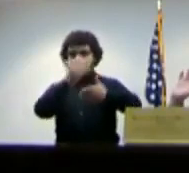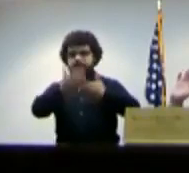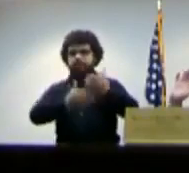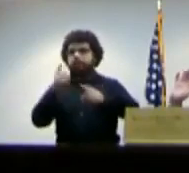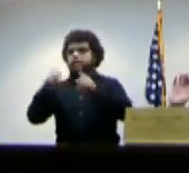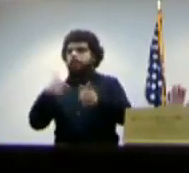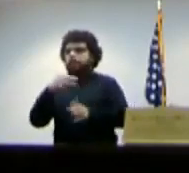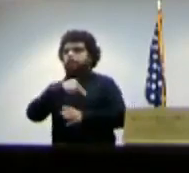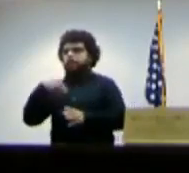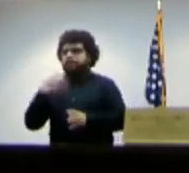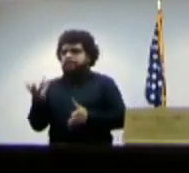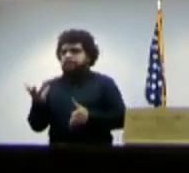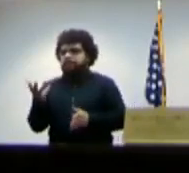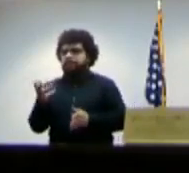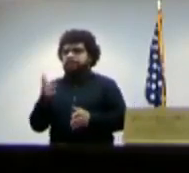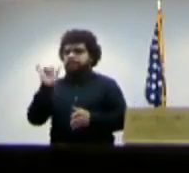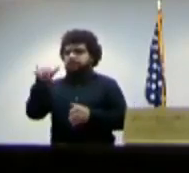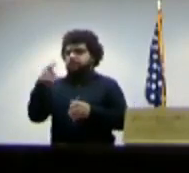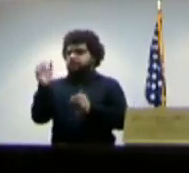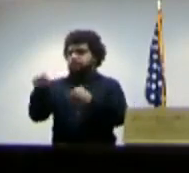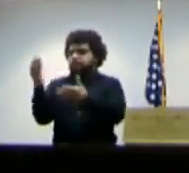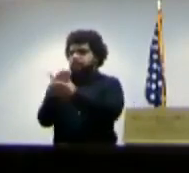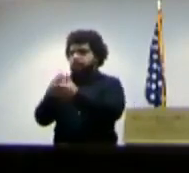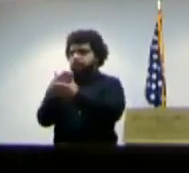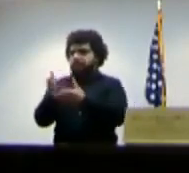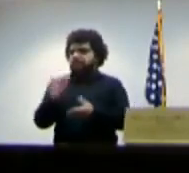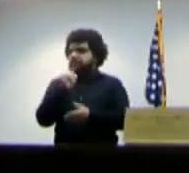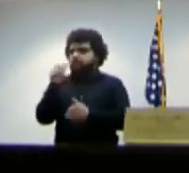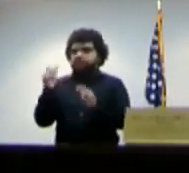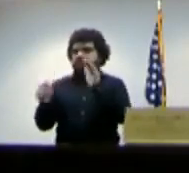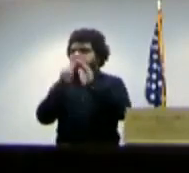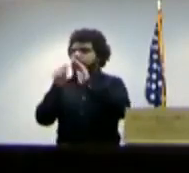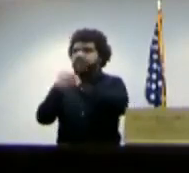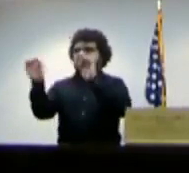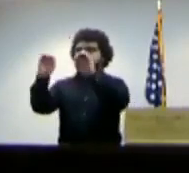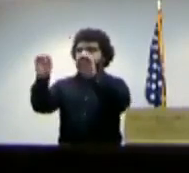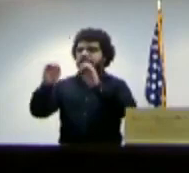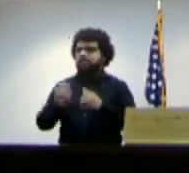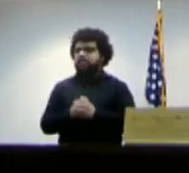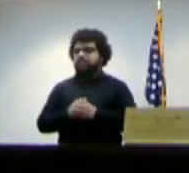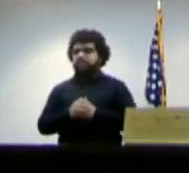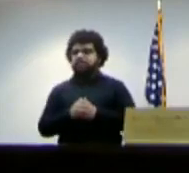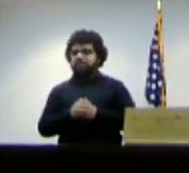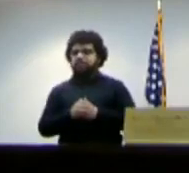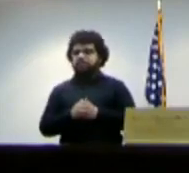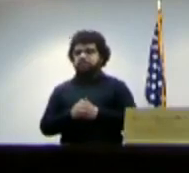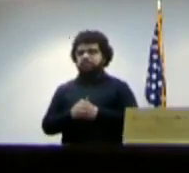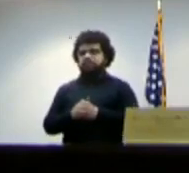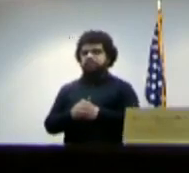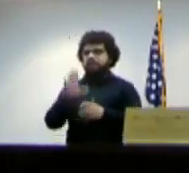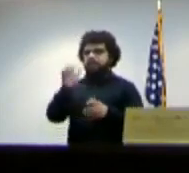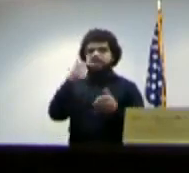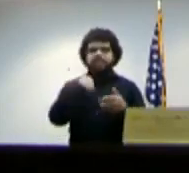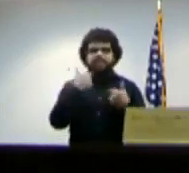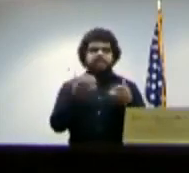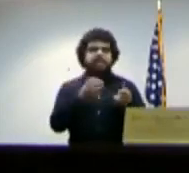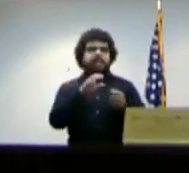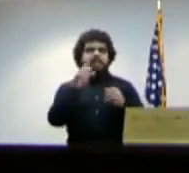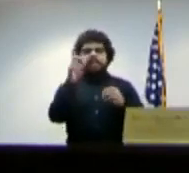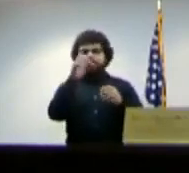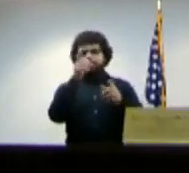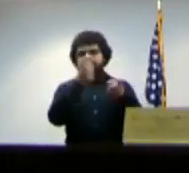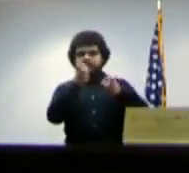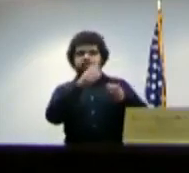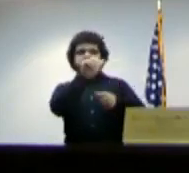es público. Creo que no es, ¿verdad? Yo creo que puede compartir la comisión, es nada confidencial, que la compone el director de la autoridad de APP, el director ejecutivo de